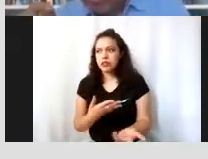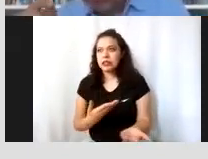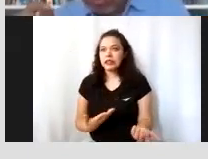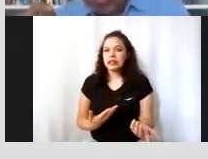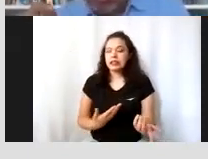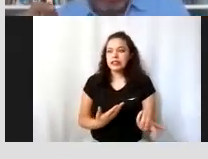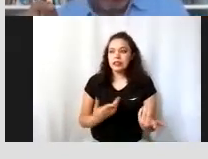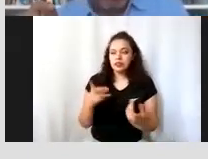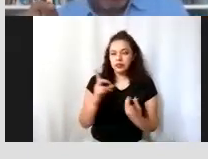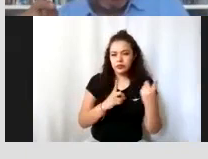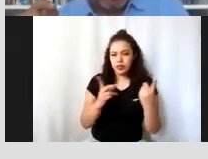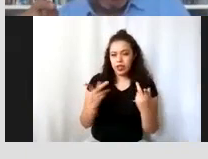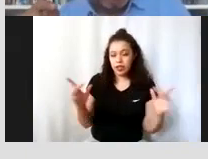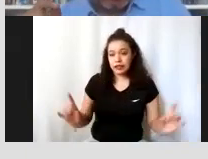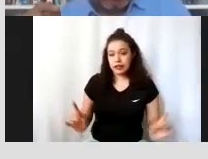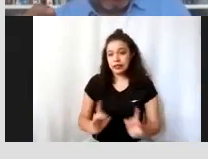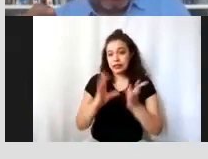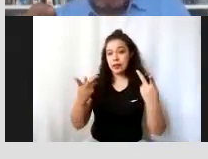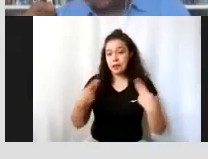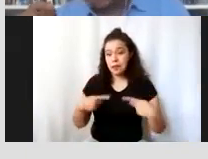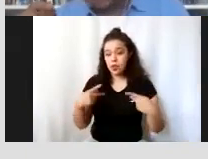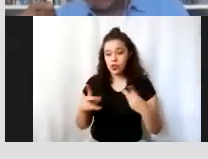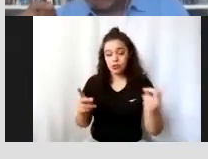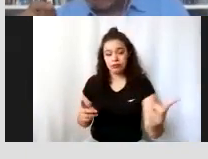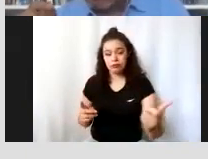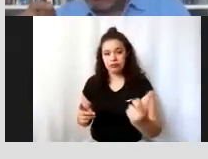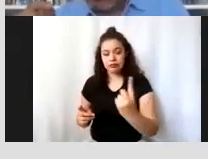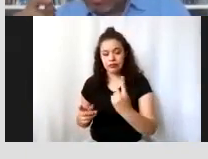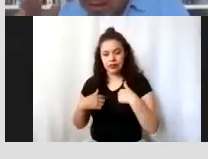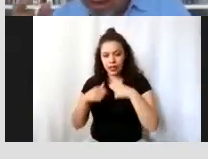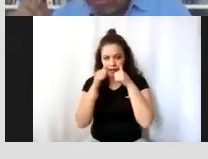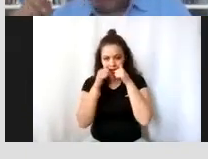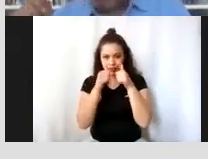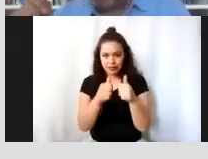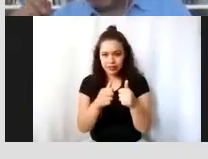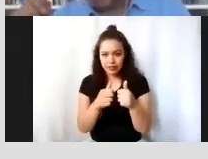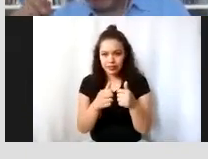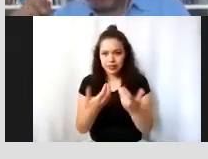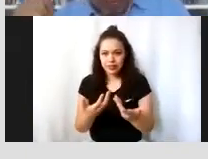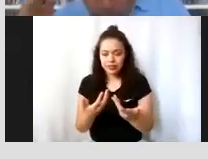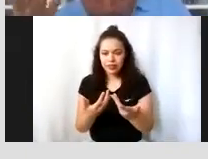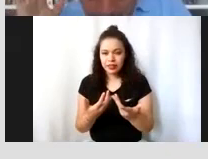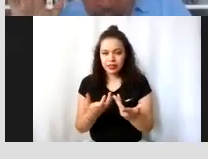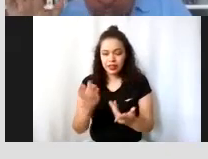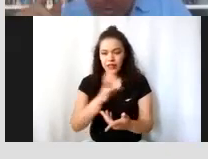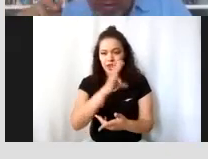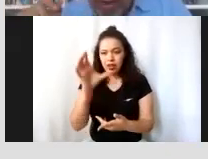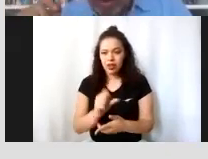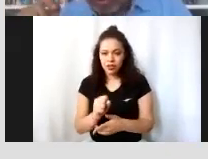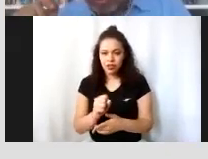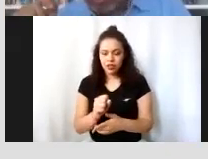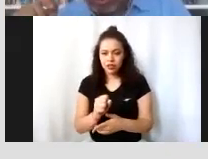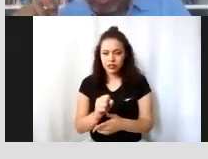tengan alguna persona a la que tengan que darle asistencia y que sea de origen africano. Por no hablar ya de una